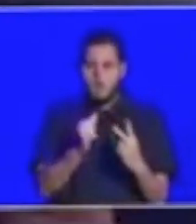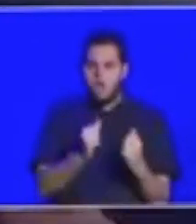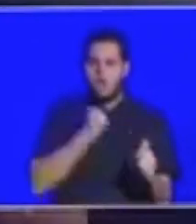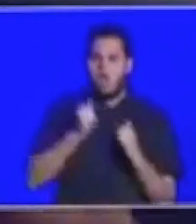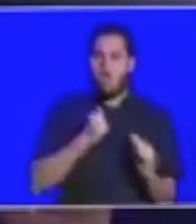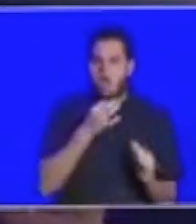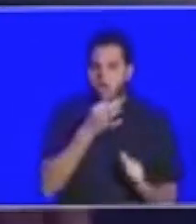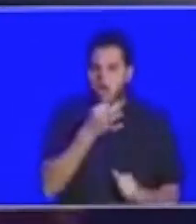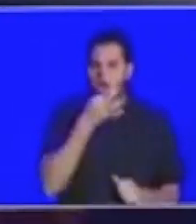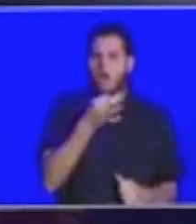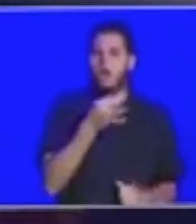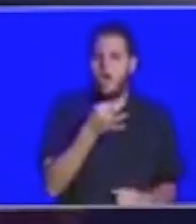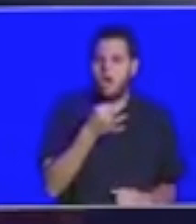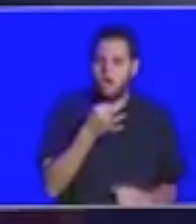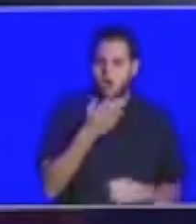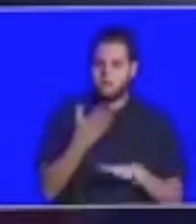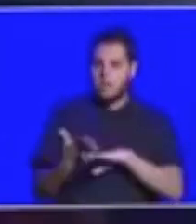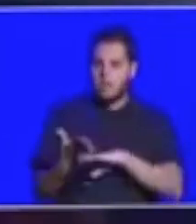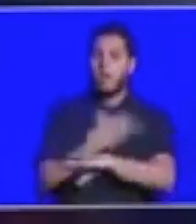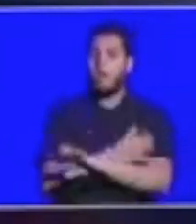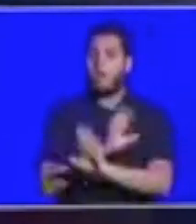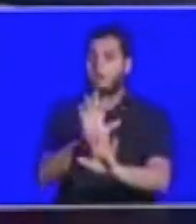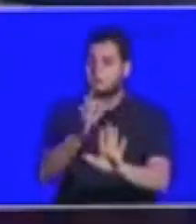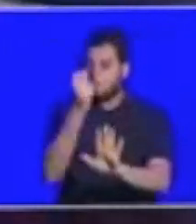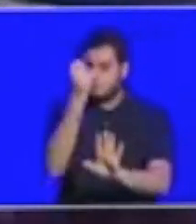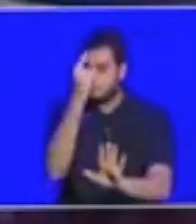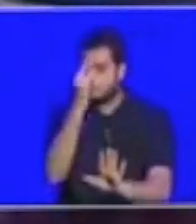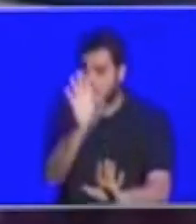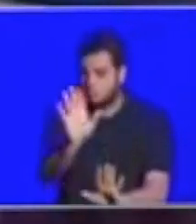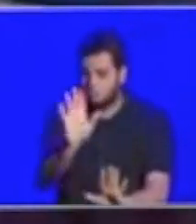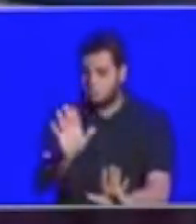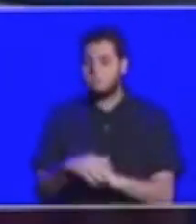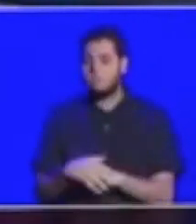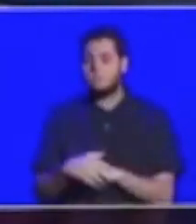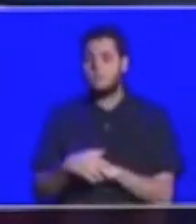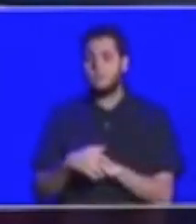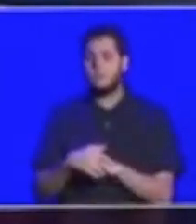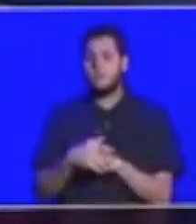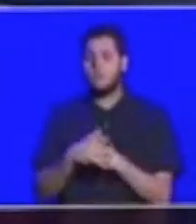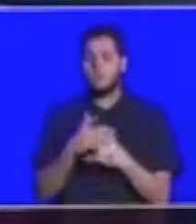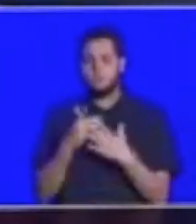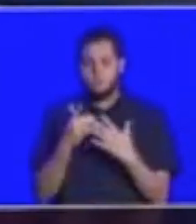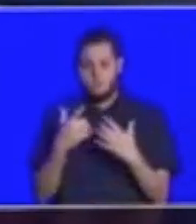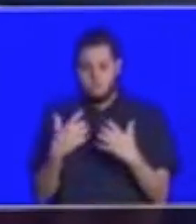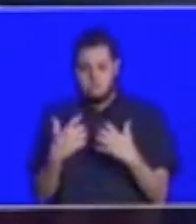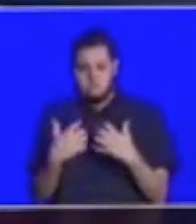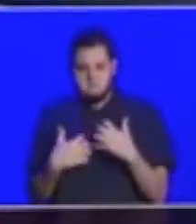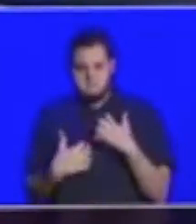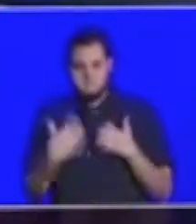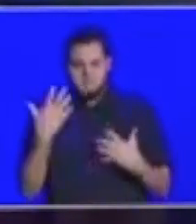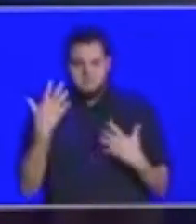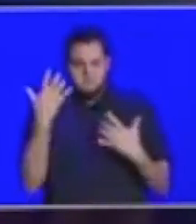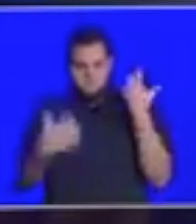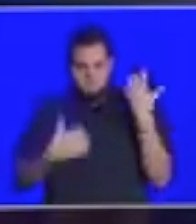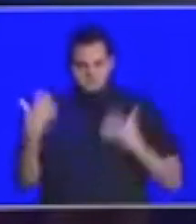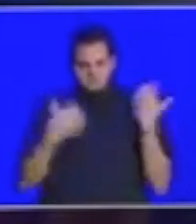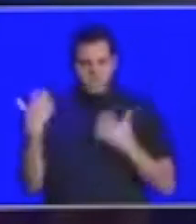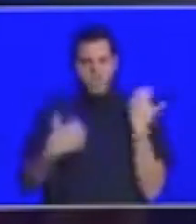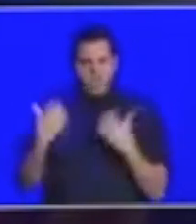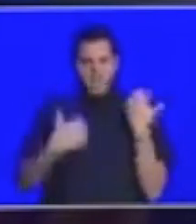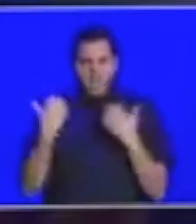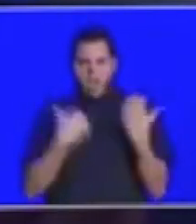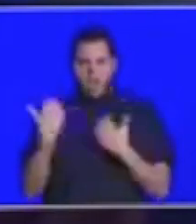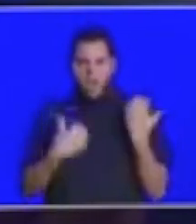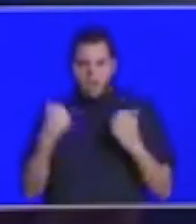distinto para mejorar. Y ojo, no hablo de la ira, de la rabia esa que se torna violenta,